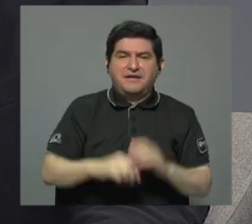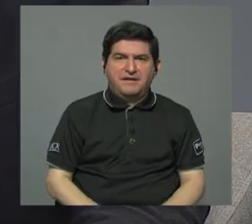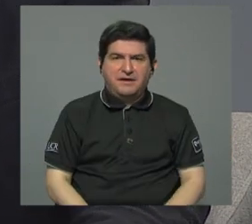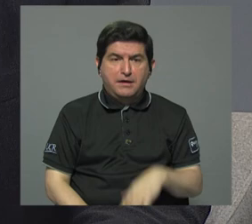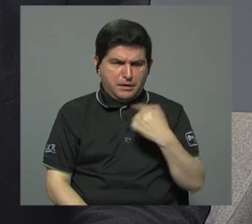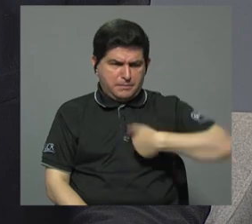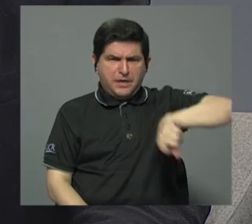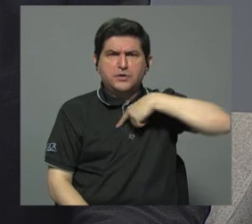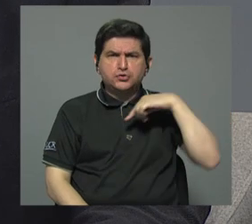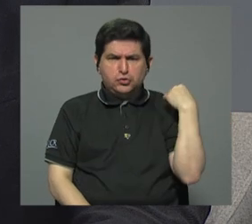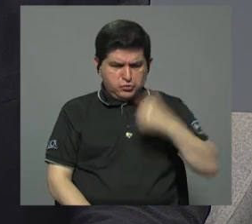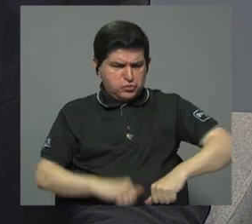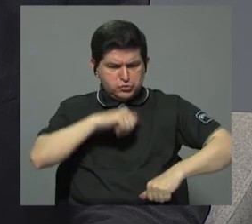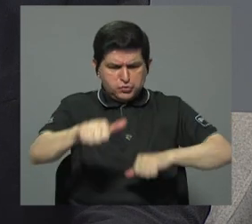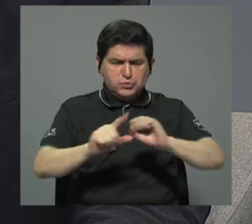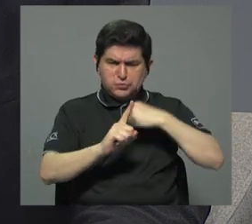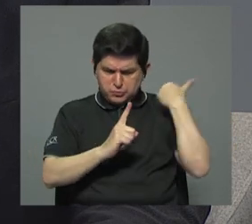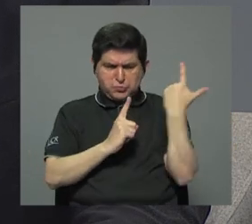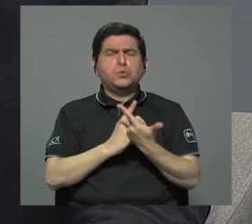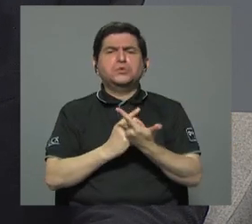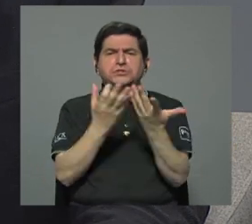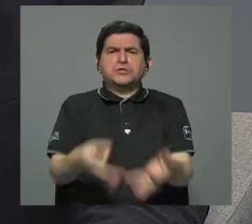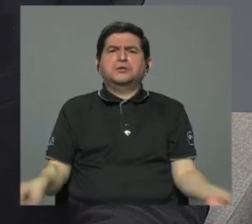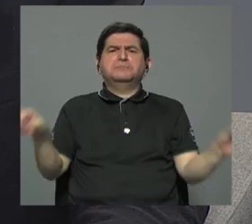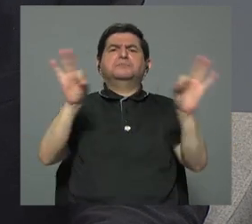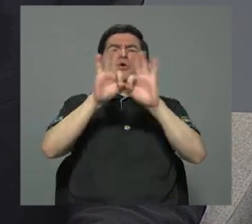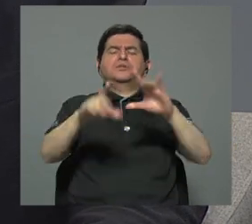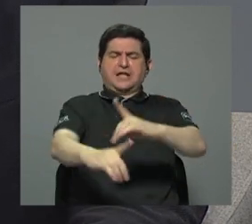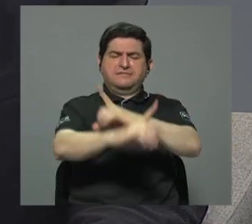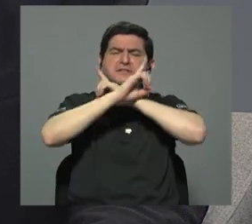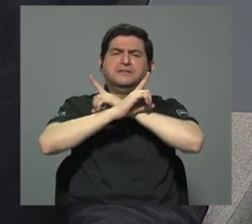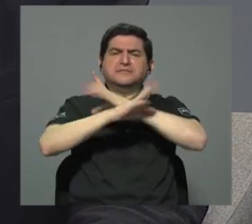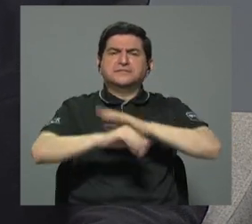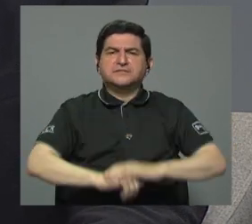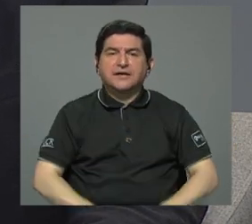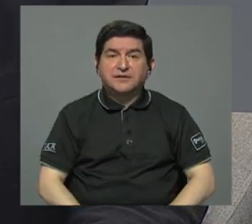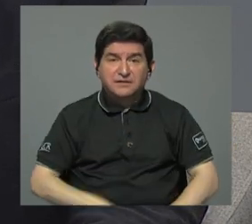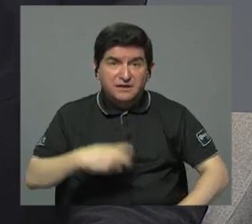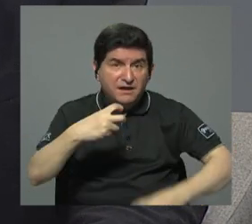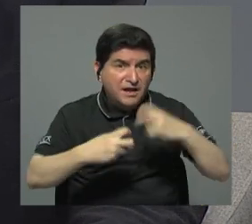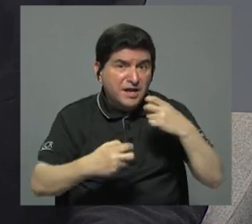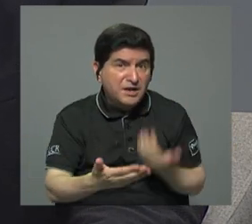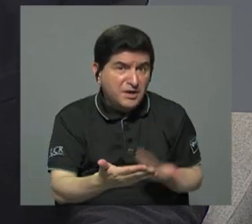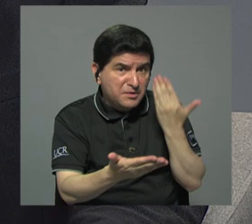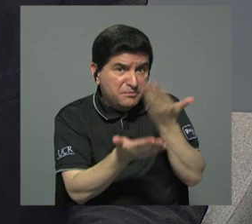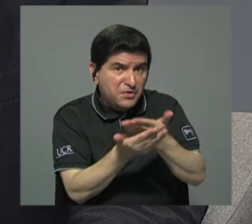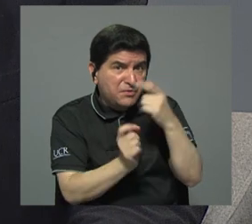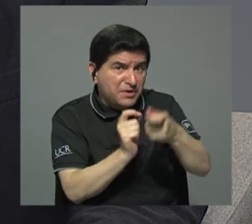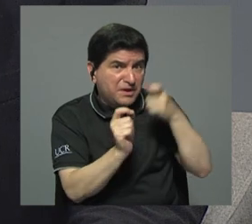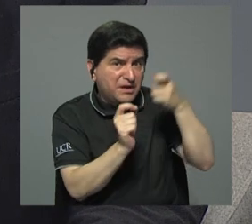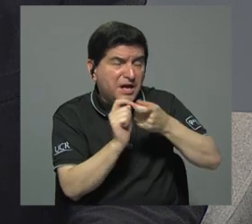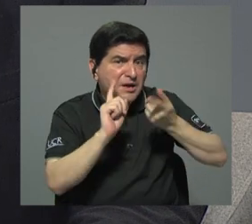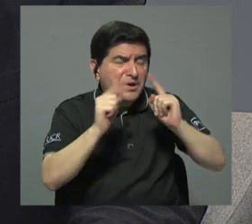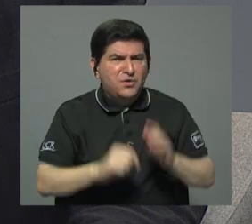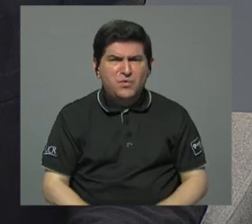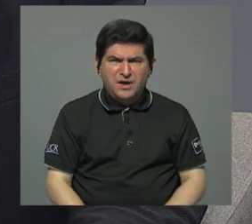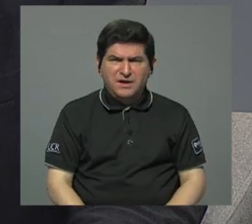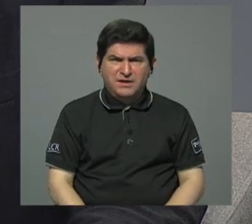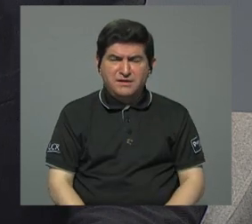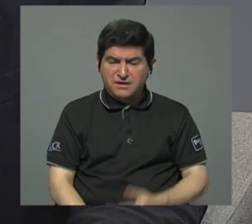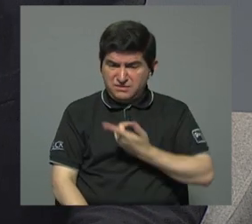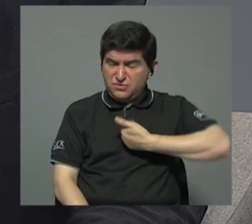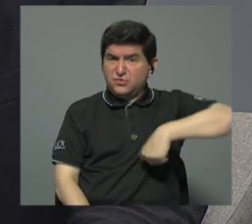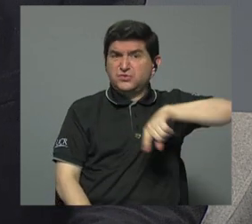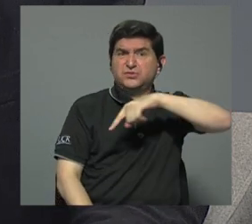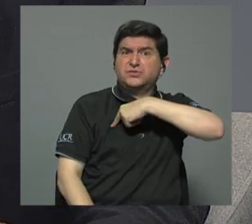conquista social fundamental que hay que defender. El problema de esa propuesta en concreto es que de dónde vamos